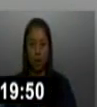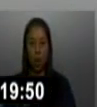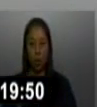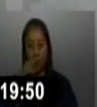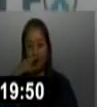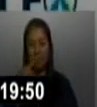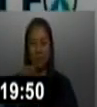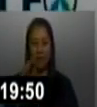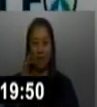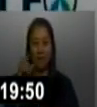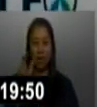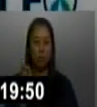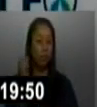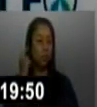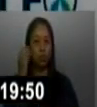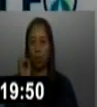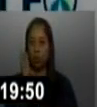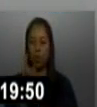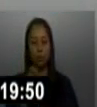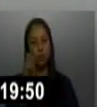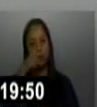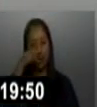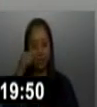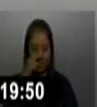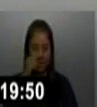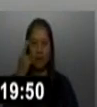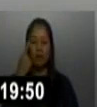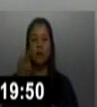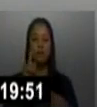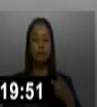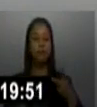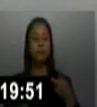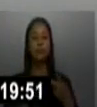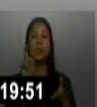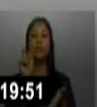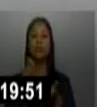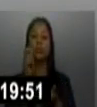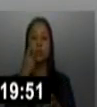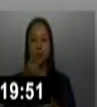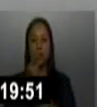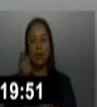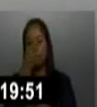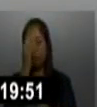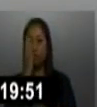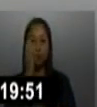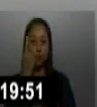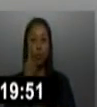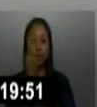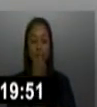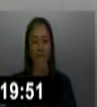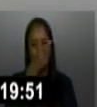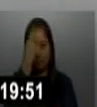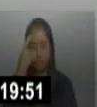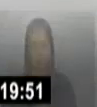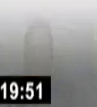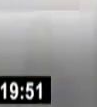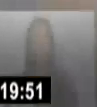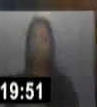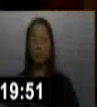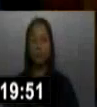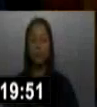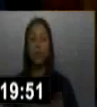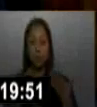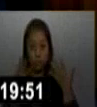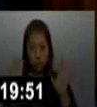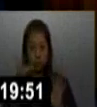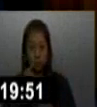la reactivación económica del país, la cual se realizará de este martes 17 al 24 de noviembre. Como bien